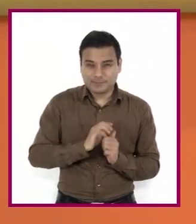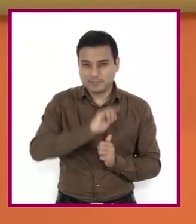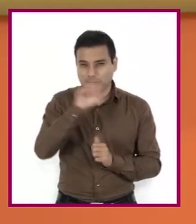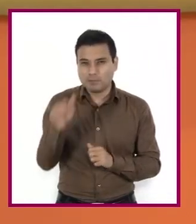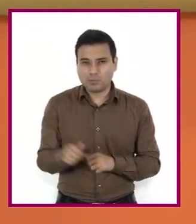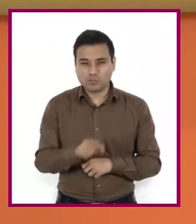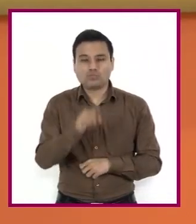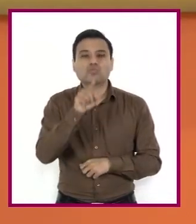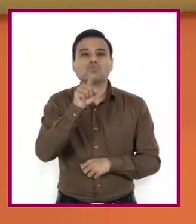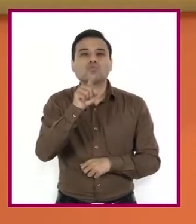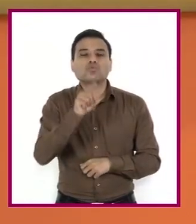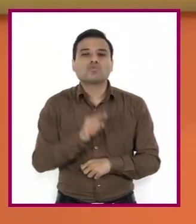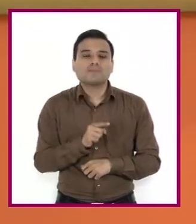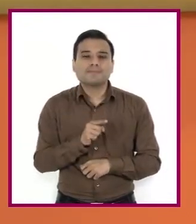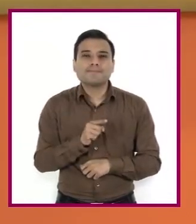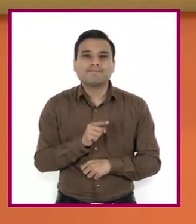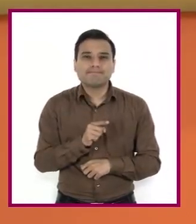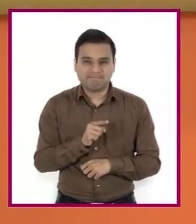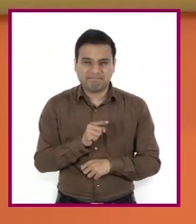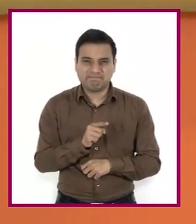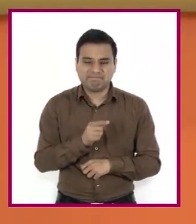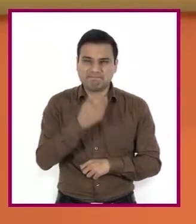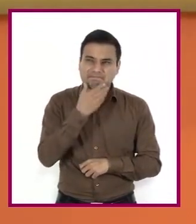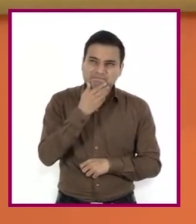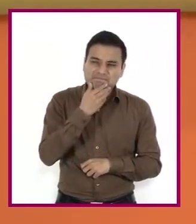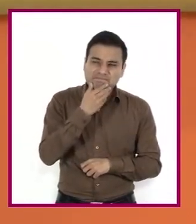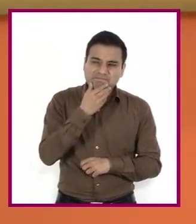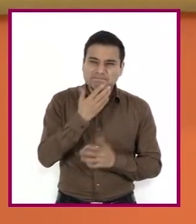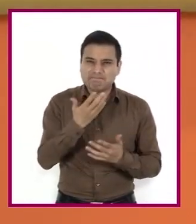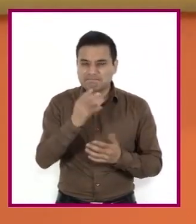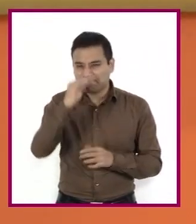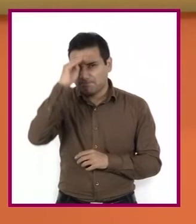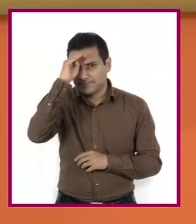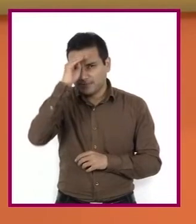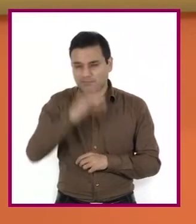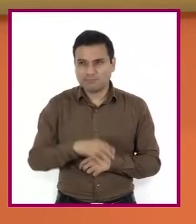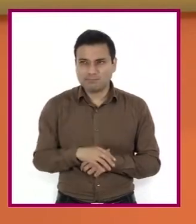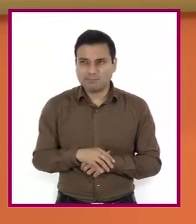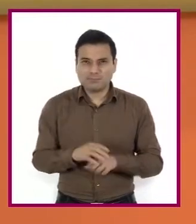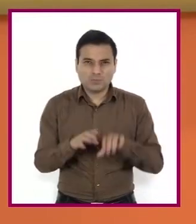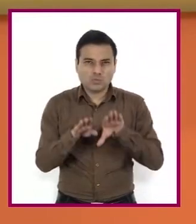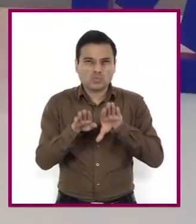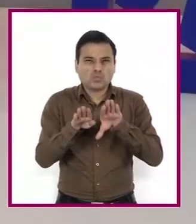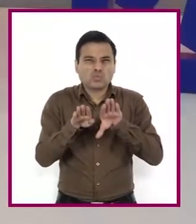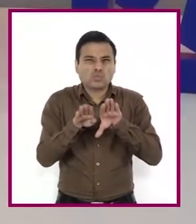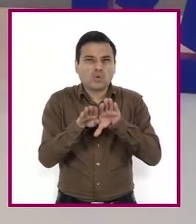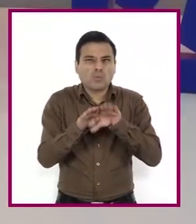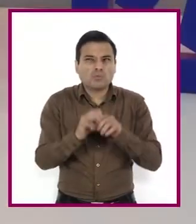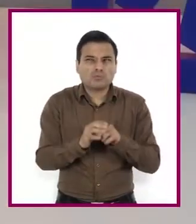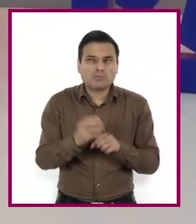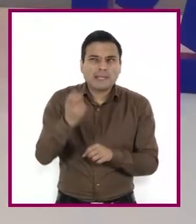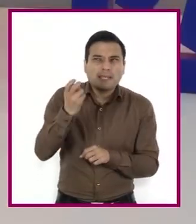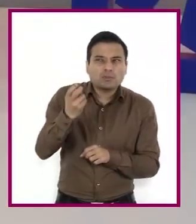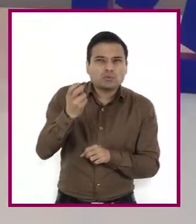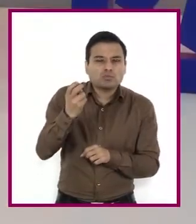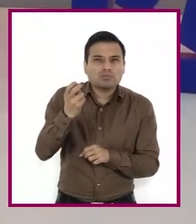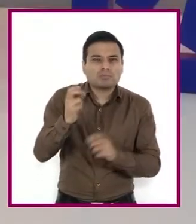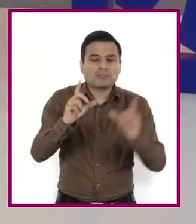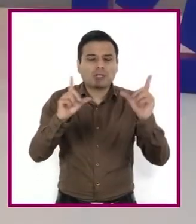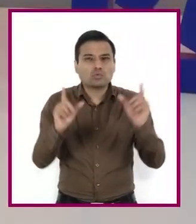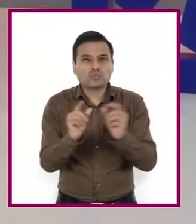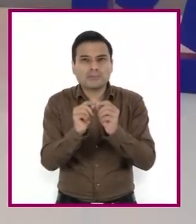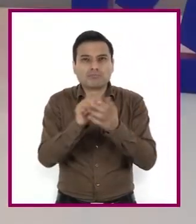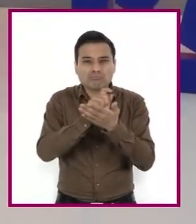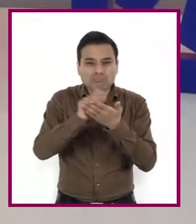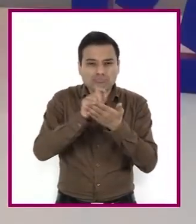temática que fuimos desarrollando, decidir en qué parte de su resumen podrían agregar tal información, al